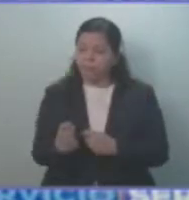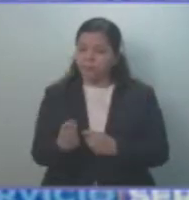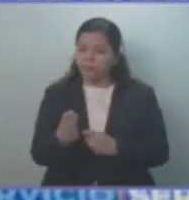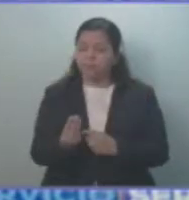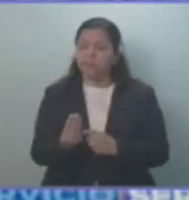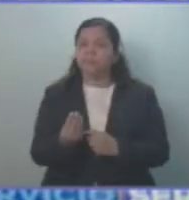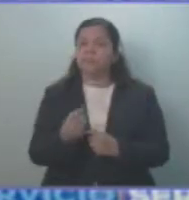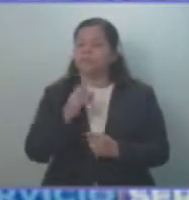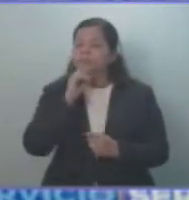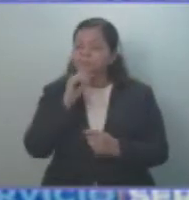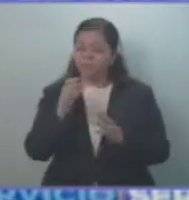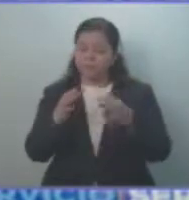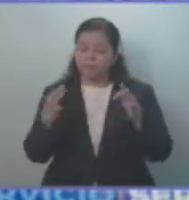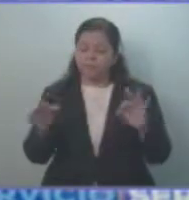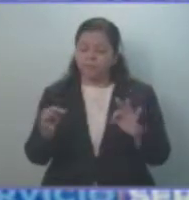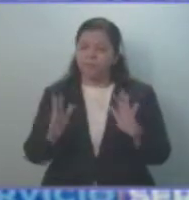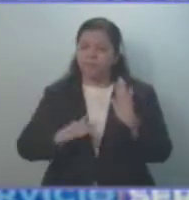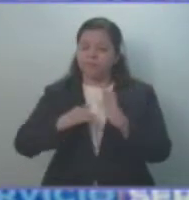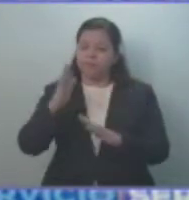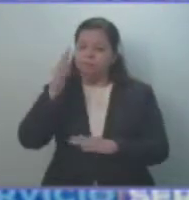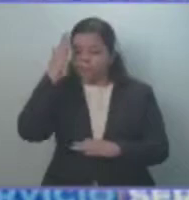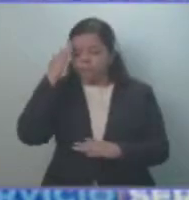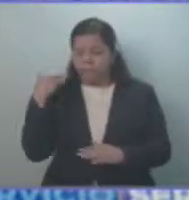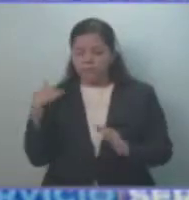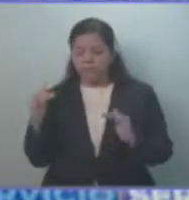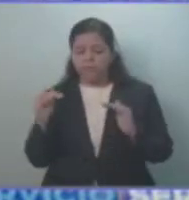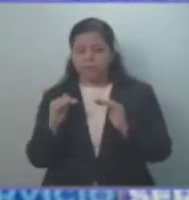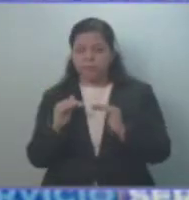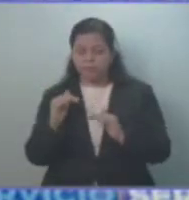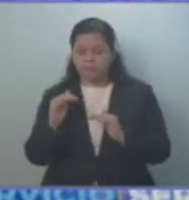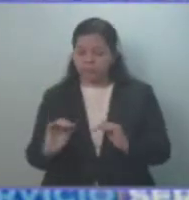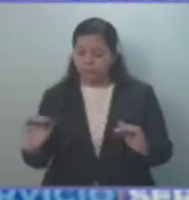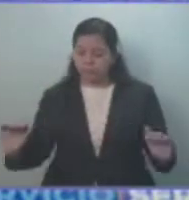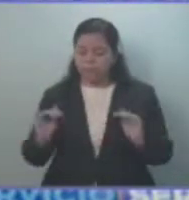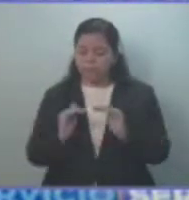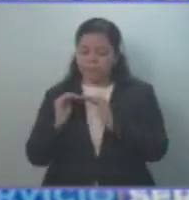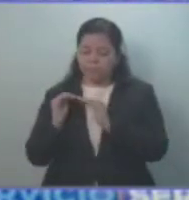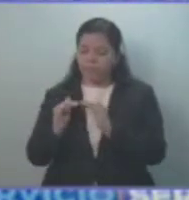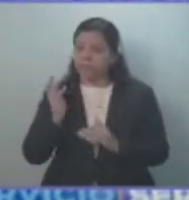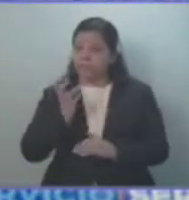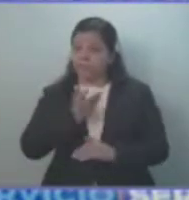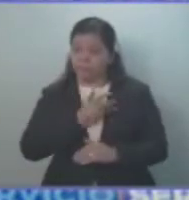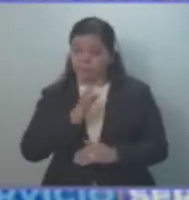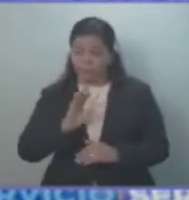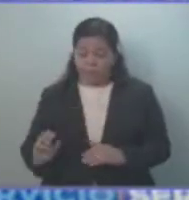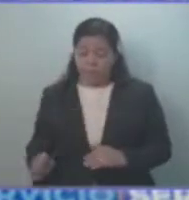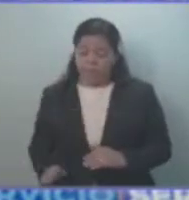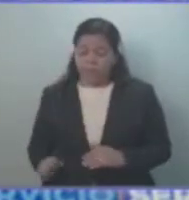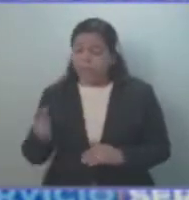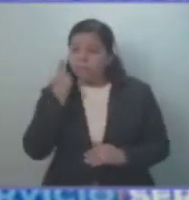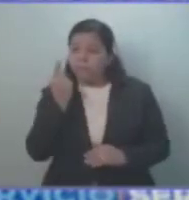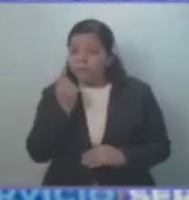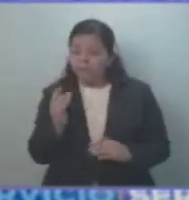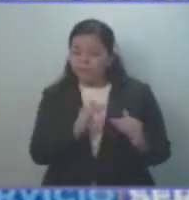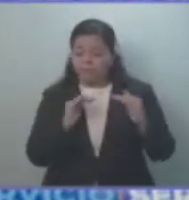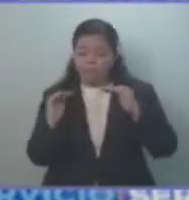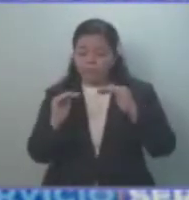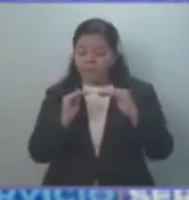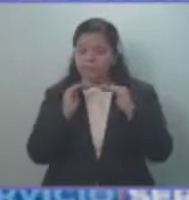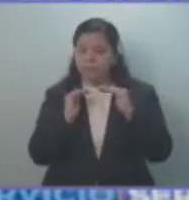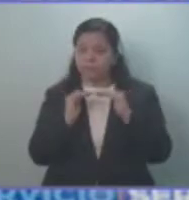de más niñas con igualdad. Y debemos de ir encaminados como sociedad salvadoreña a buscar la igualdad, sin